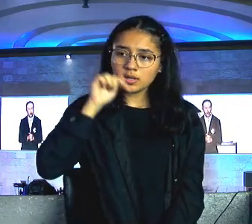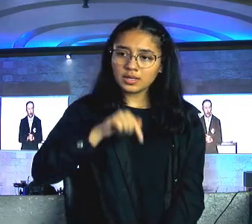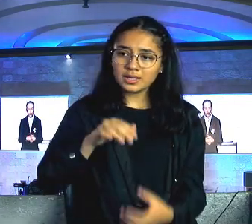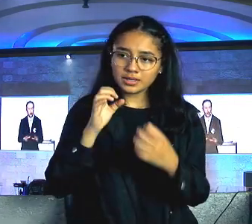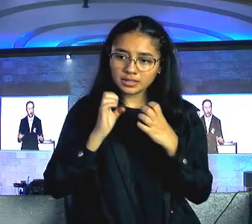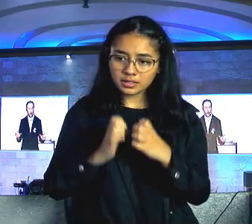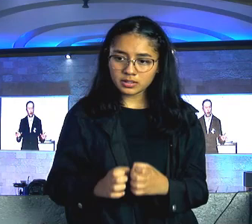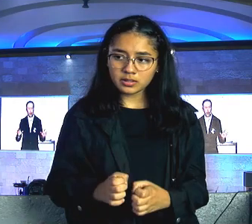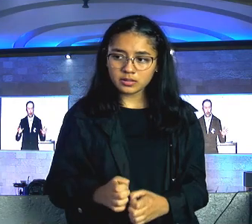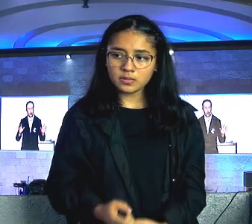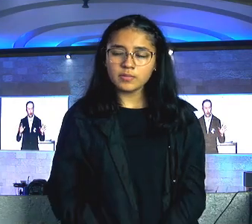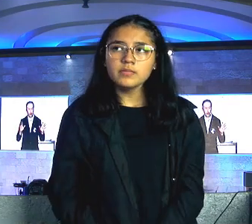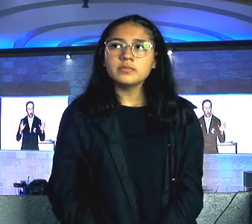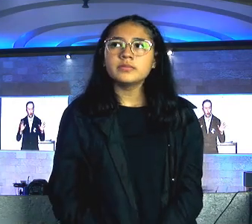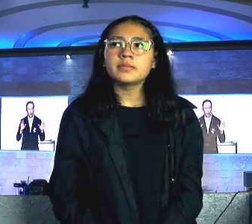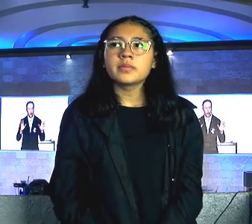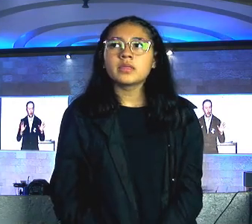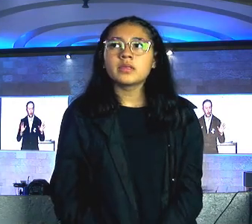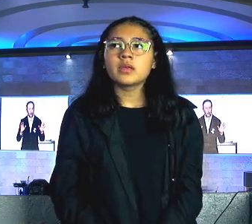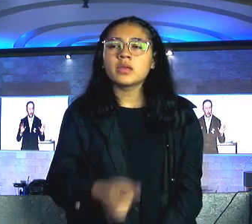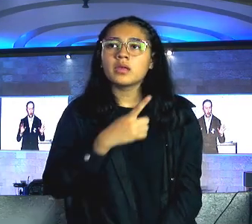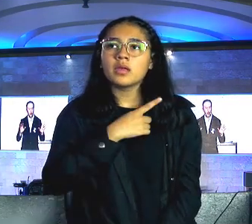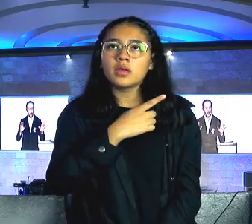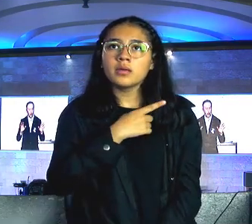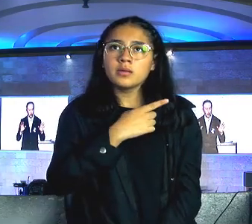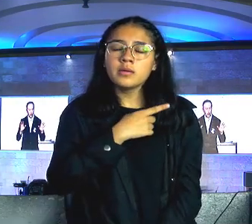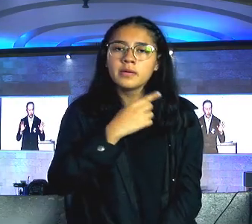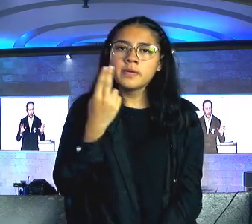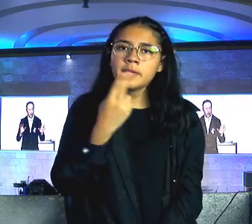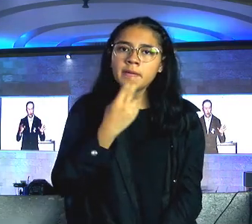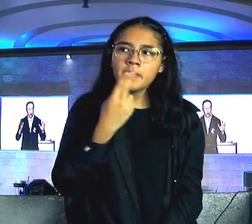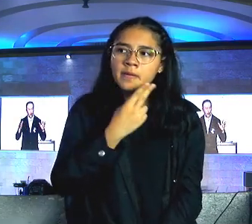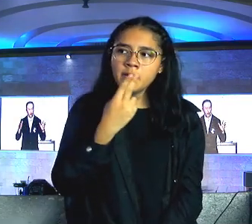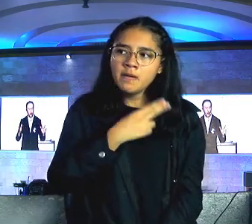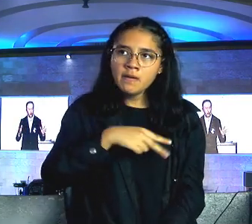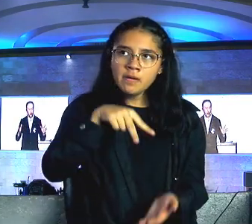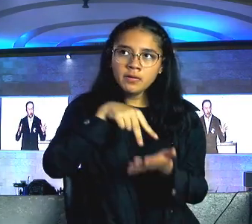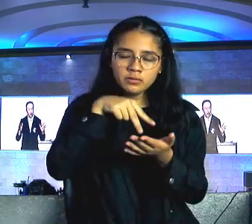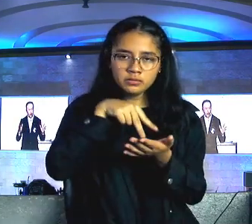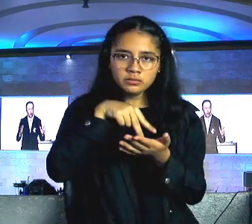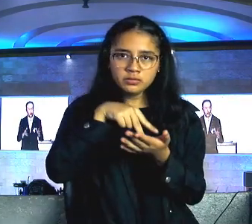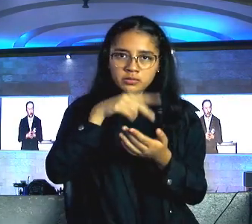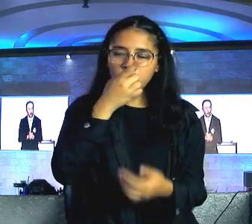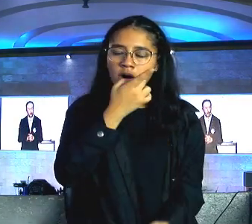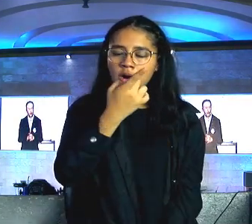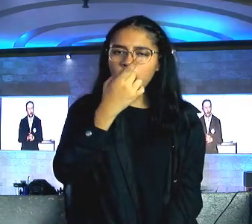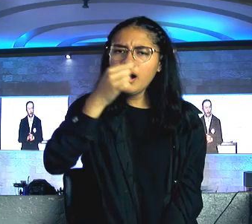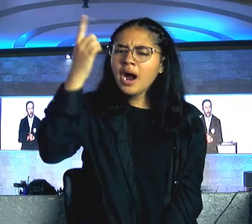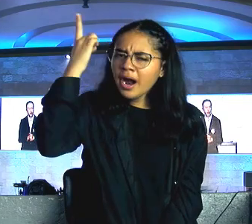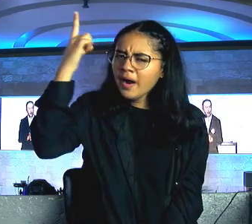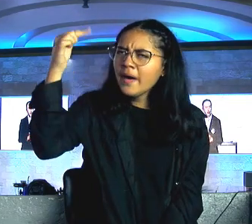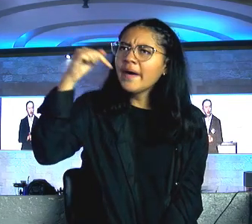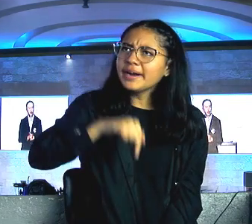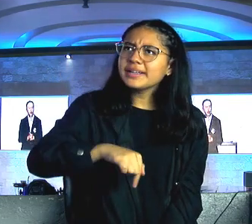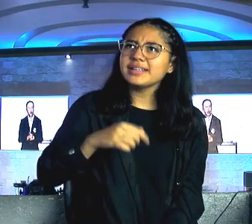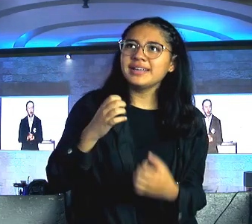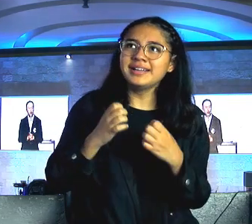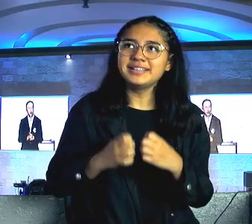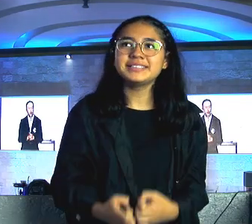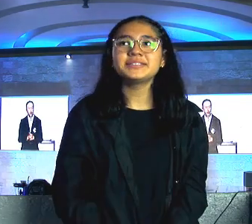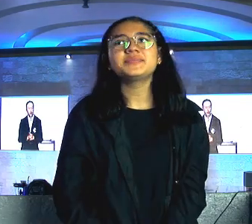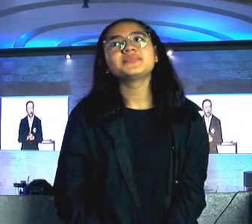lugar. No tienes que venir acá al frente, solamente es necesario que tú te pongas de pie y le digas, Dios, aquí estoy.